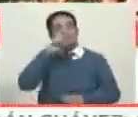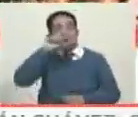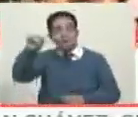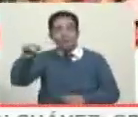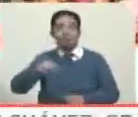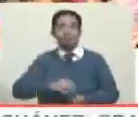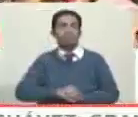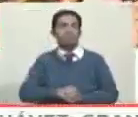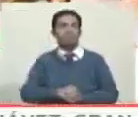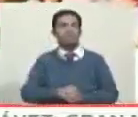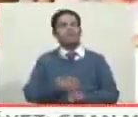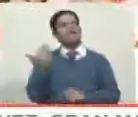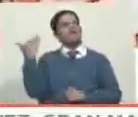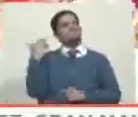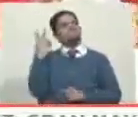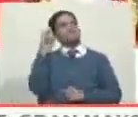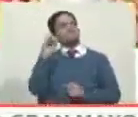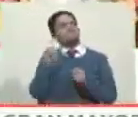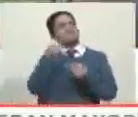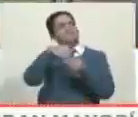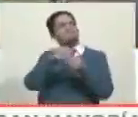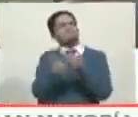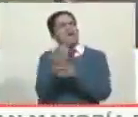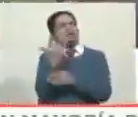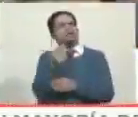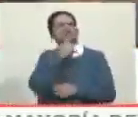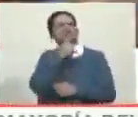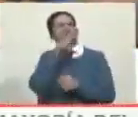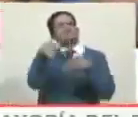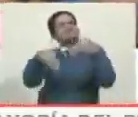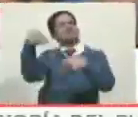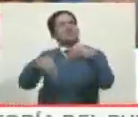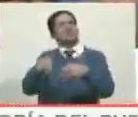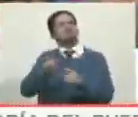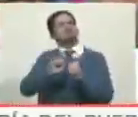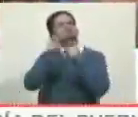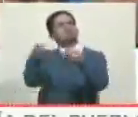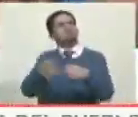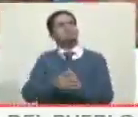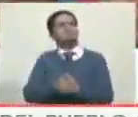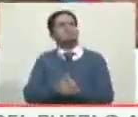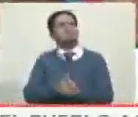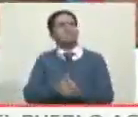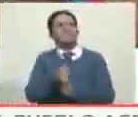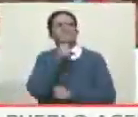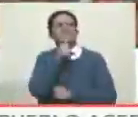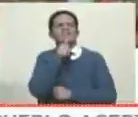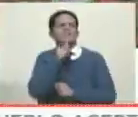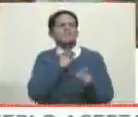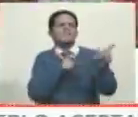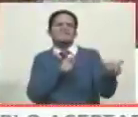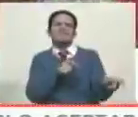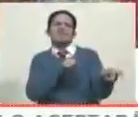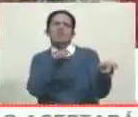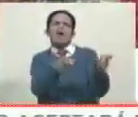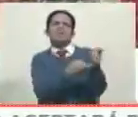por quién votamos nosotros con nicolás maduro quien vota por este señor